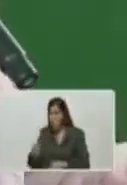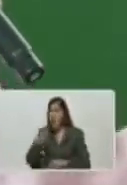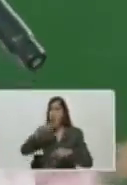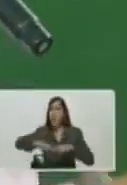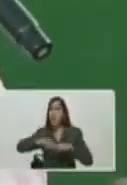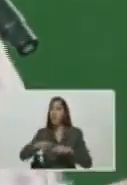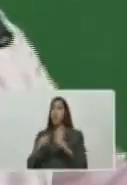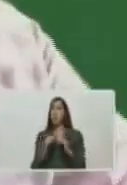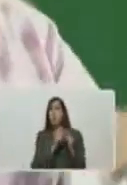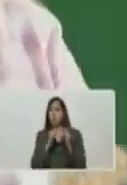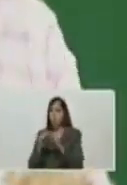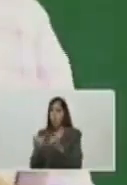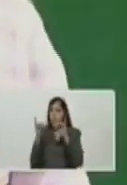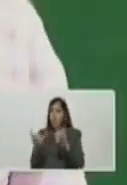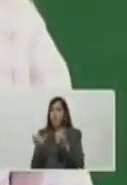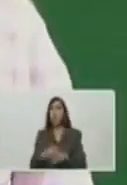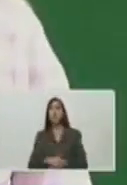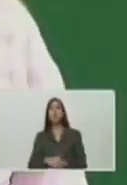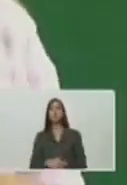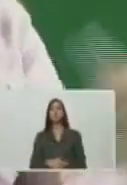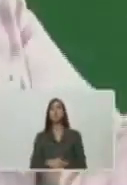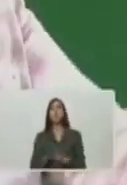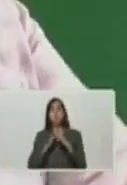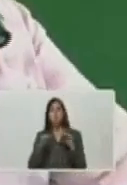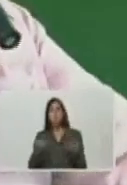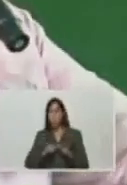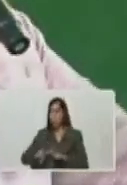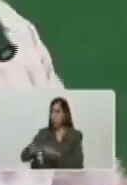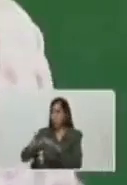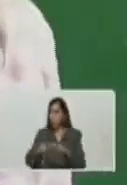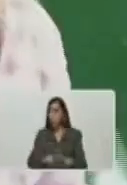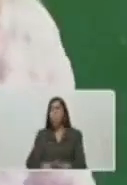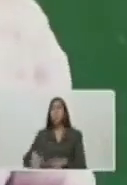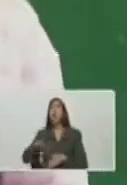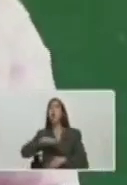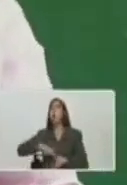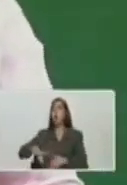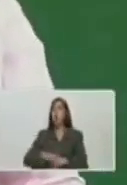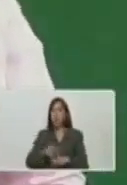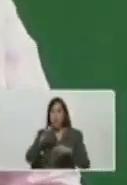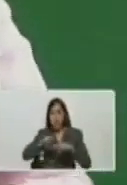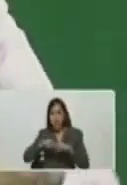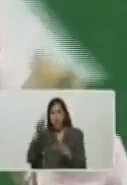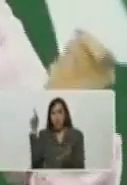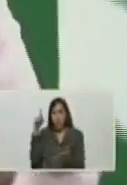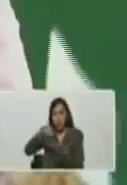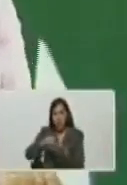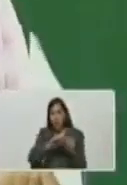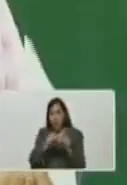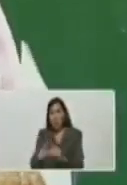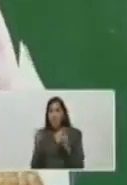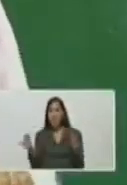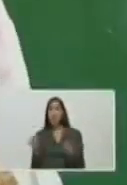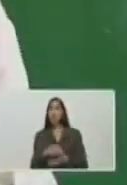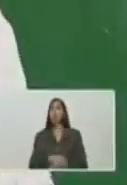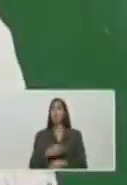que hagan un barrido en todos esos espacios para ubicar si el niño está presente en la comunidad, si el niño